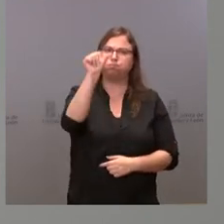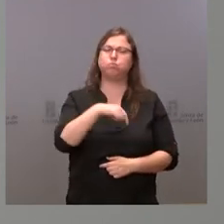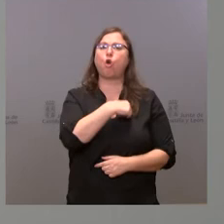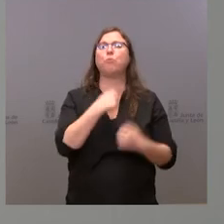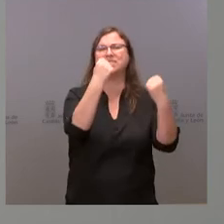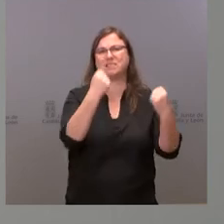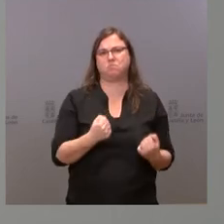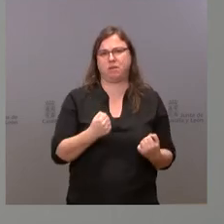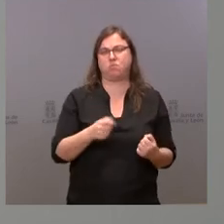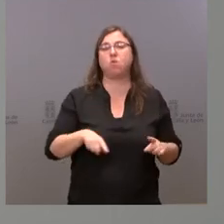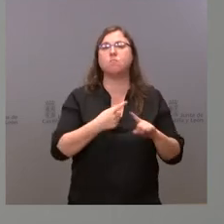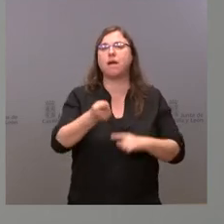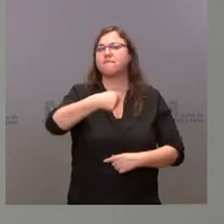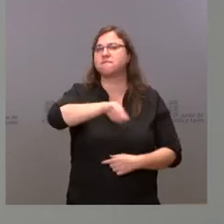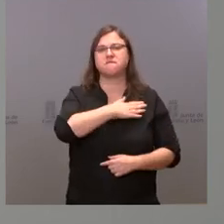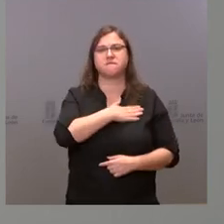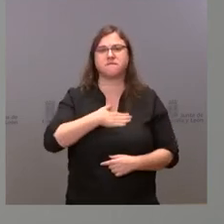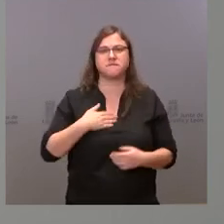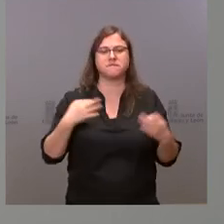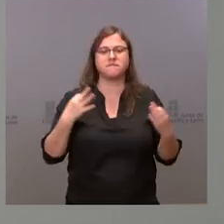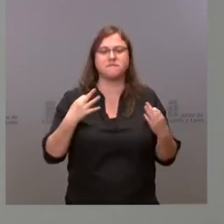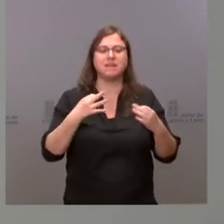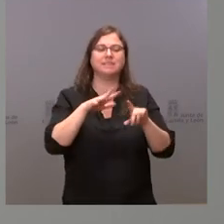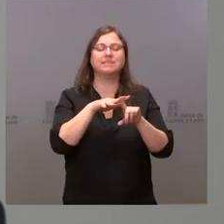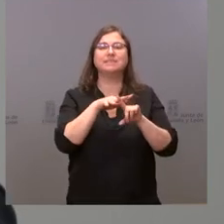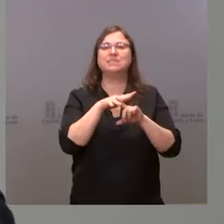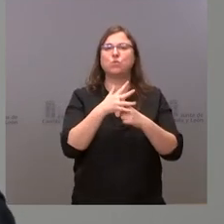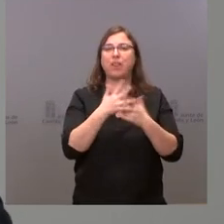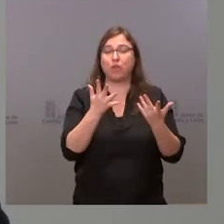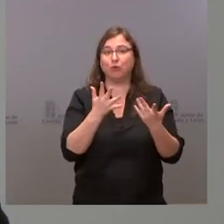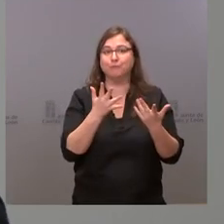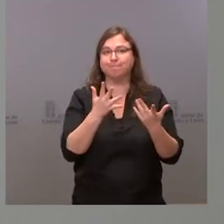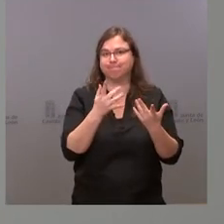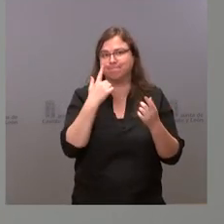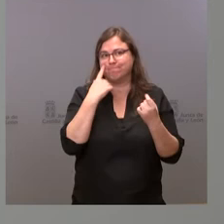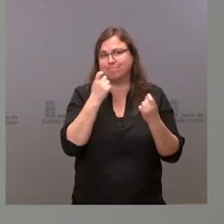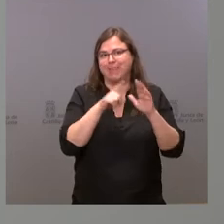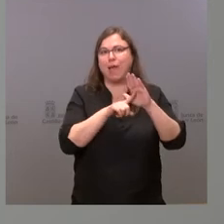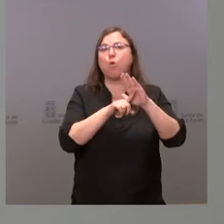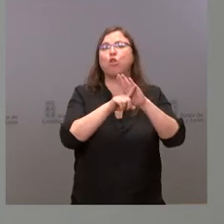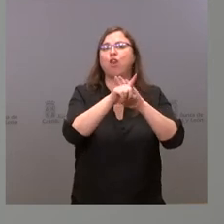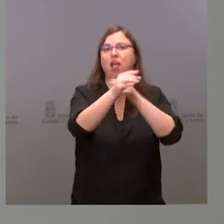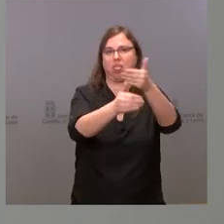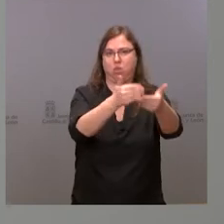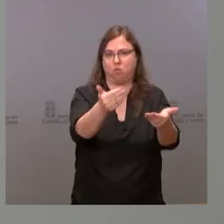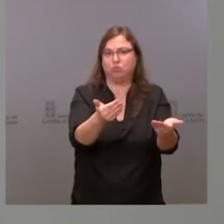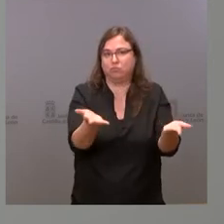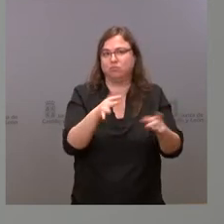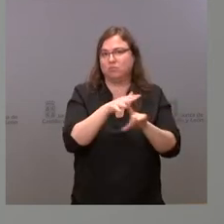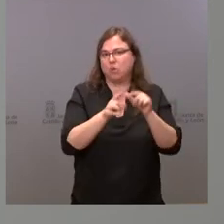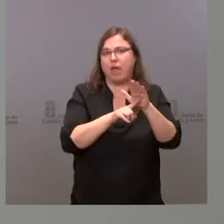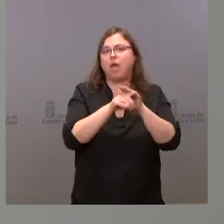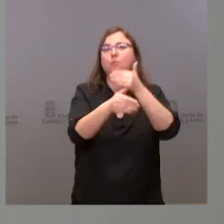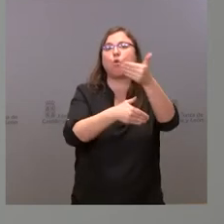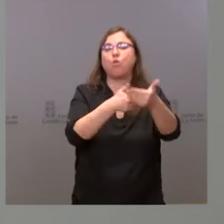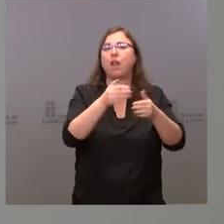nosotros una situación ha evolucionado nosotros la situación ha evolucionado tiene una evolución